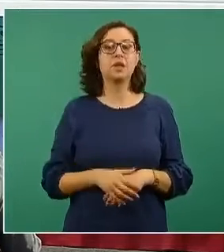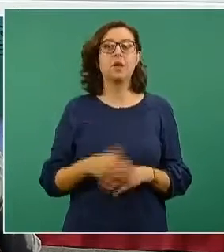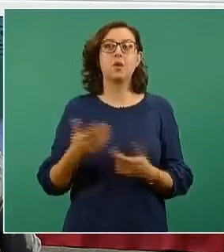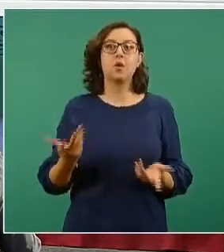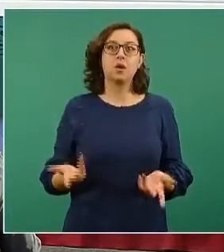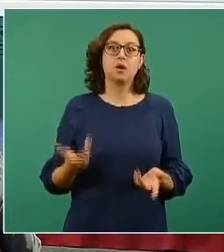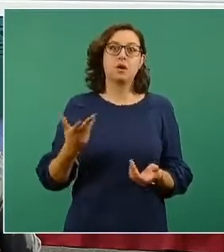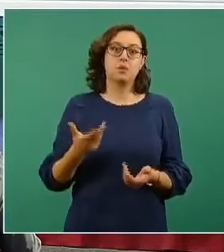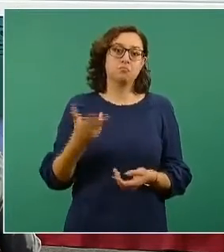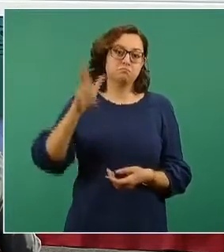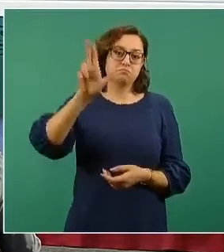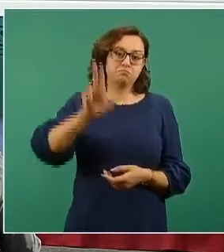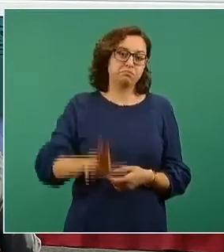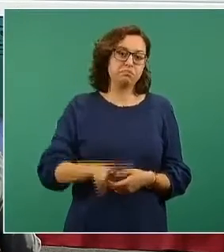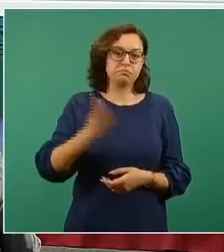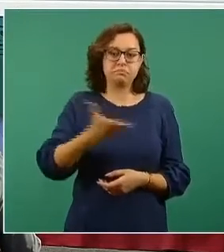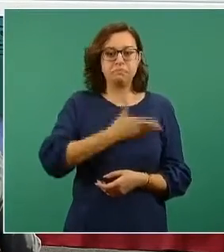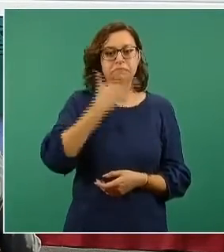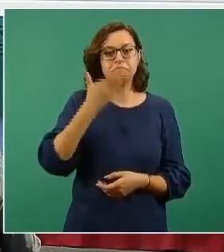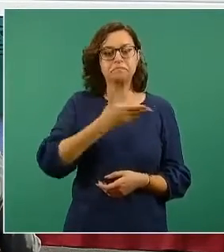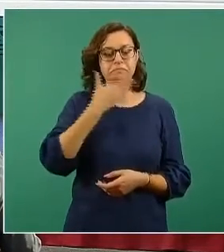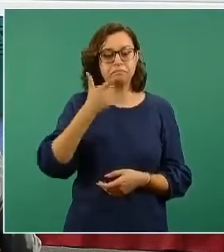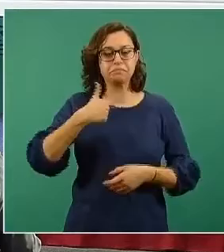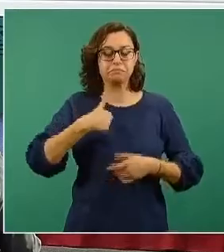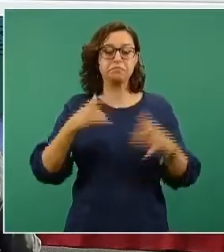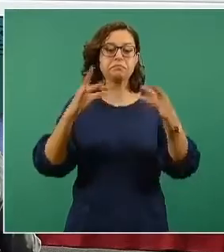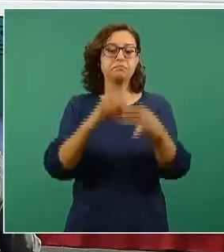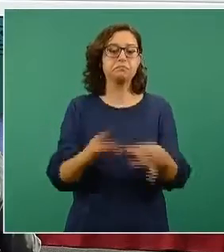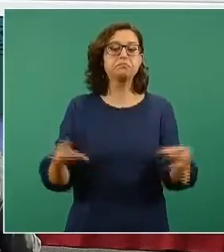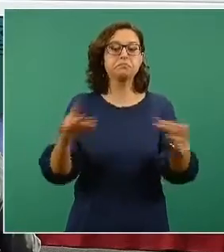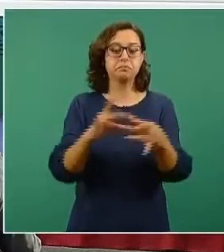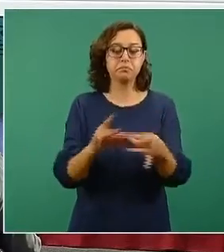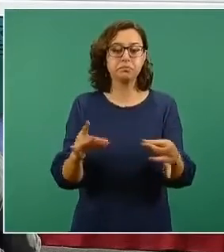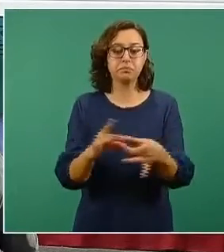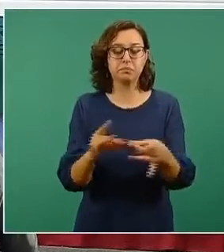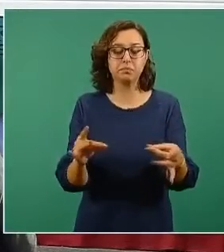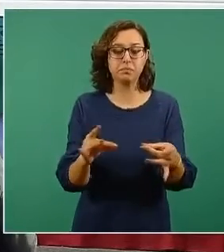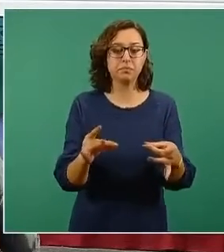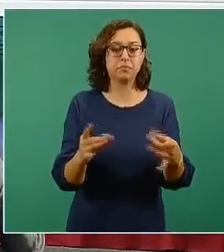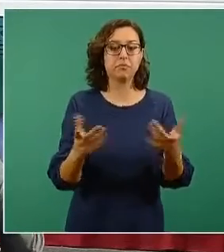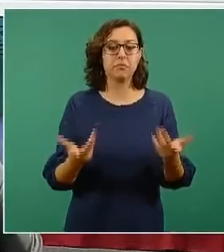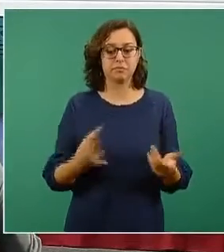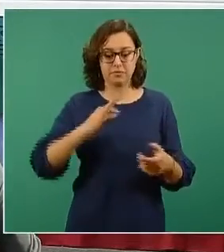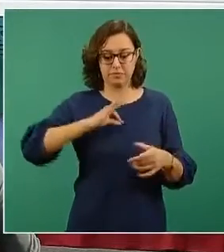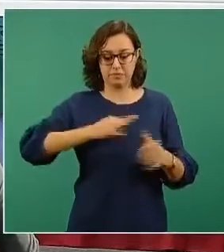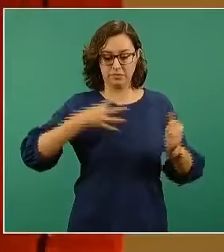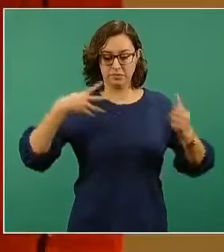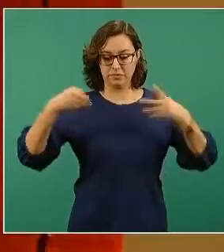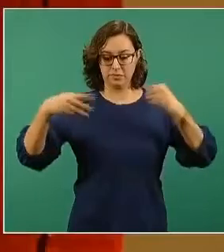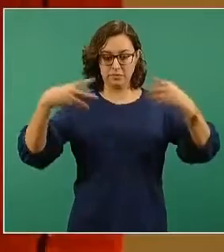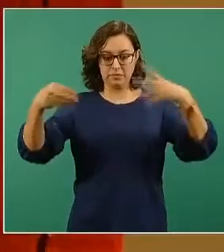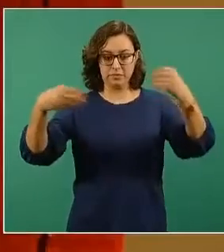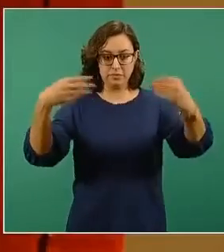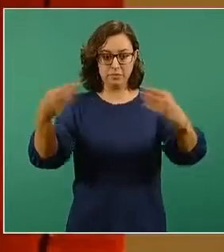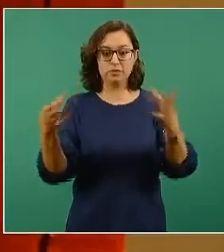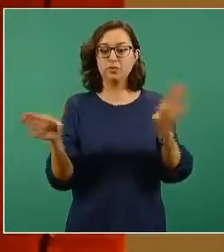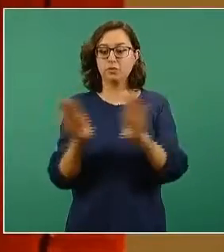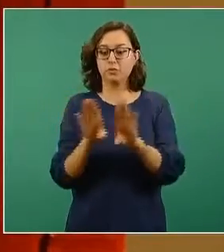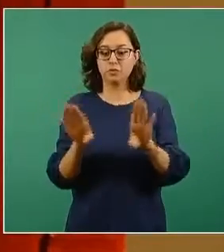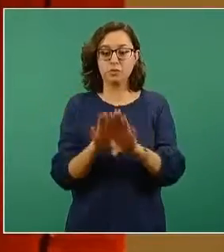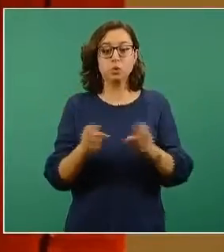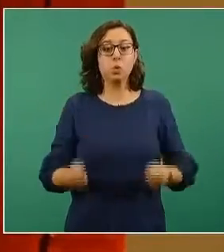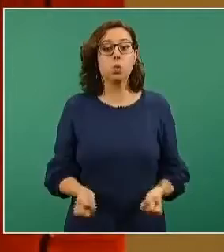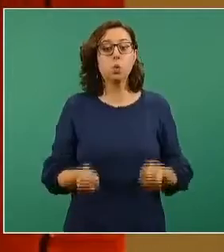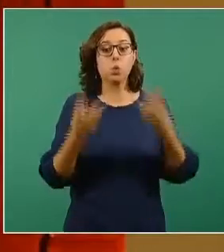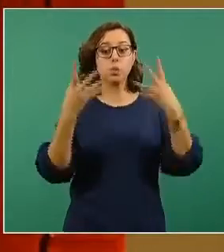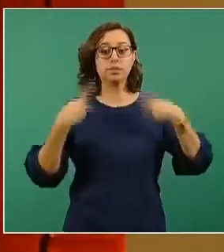conferencia de los martes, en la que describí el análisis epidemiológico respecto a la cantidad de